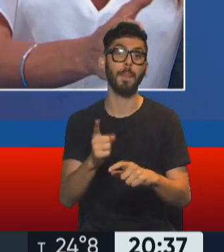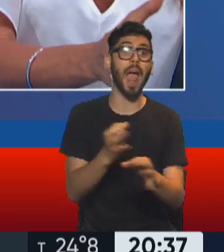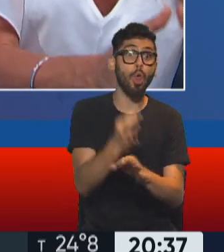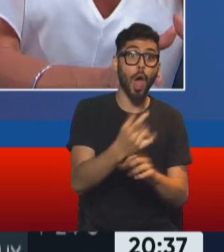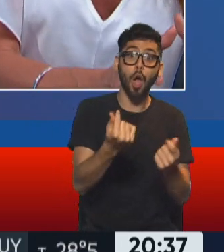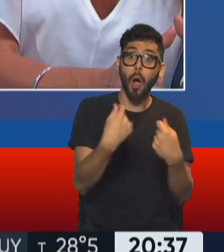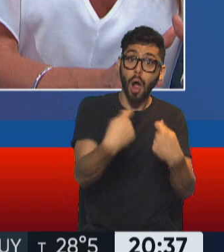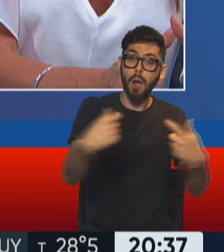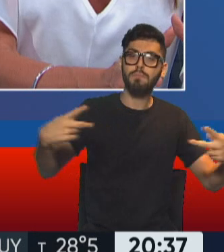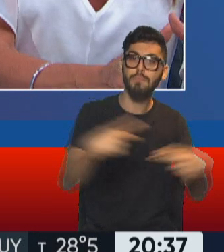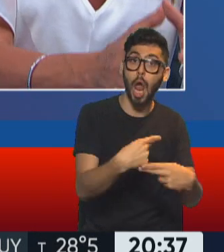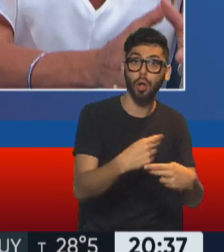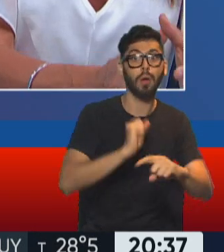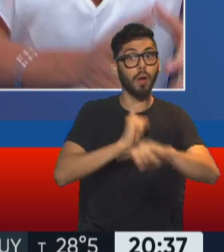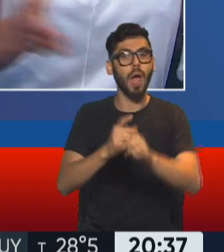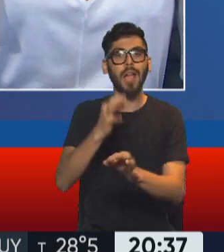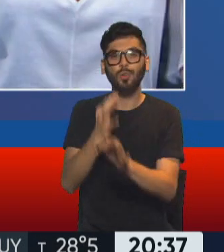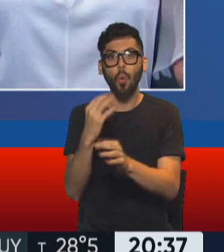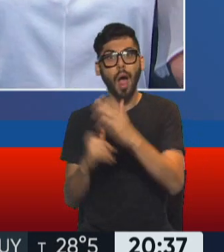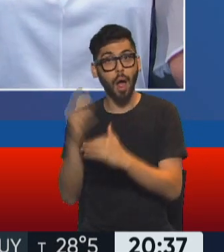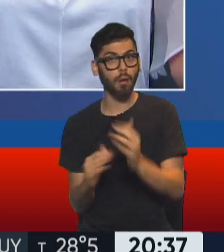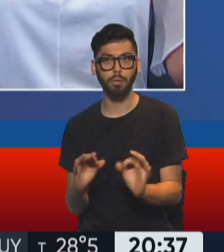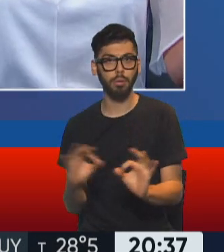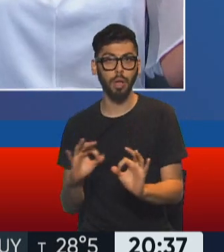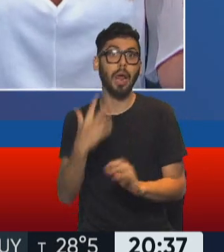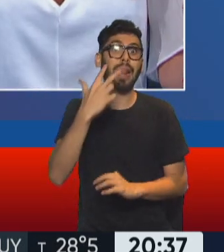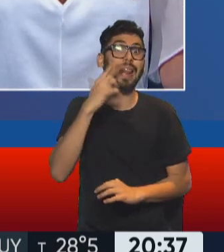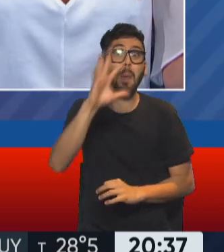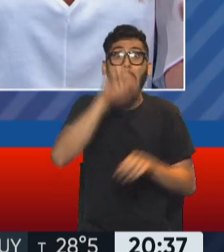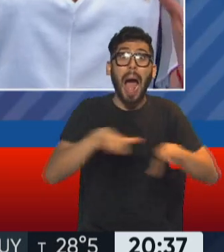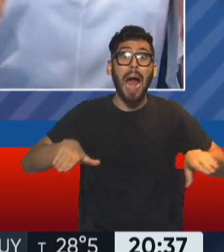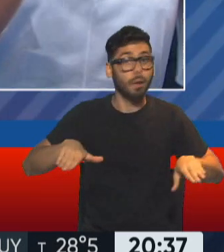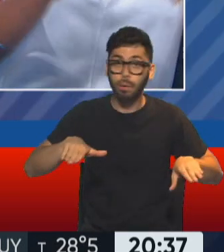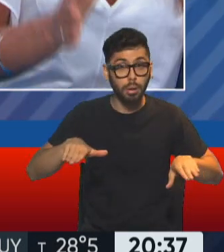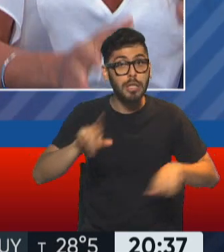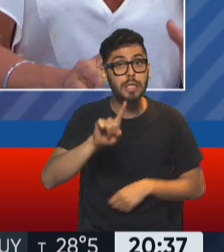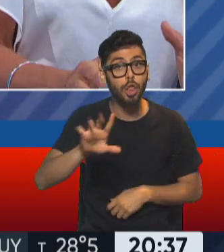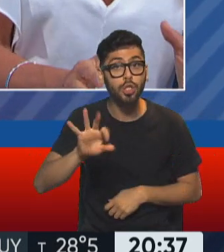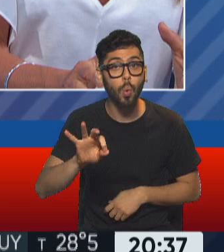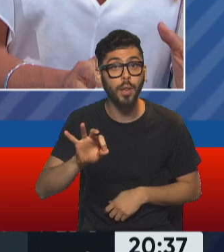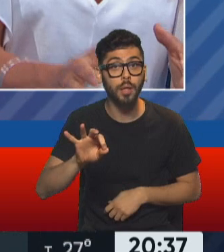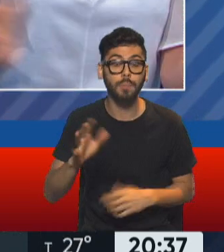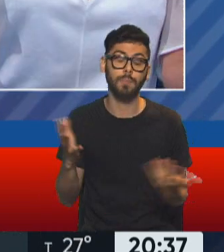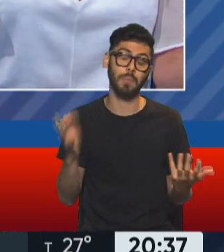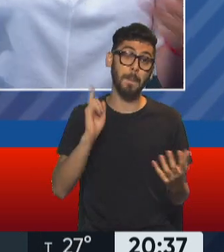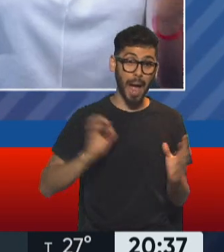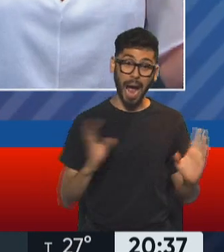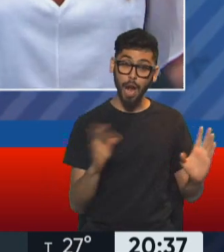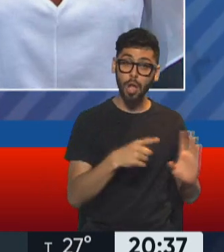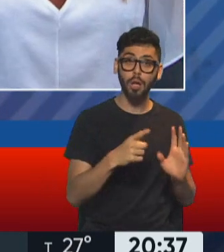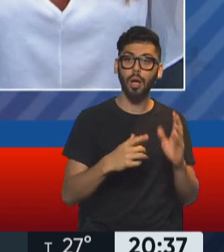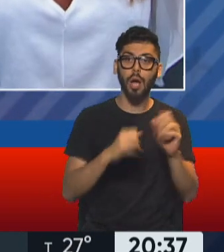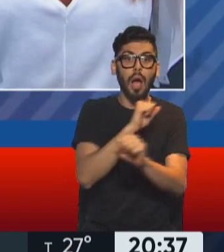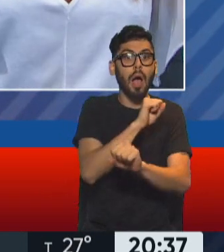y además no construyeron escuelas ni los 3.000 jardines de infante, apenas 150. En los años de ellos además no construyeron